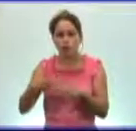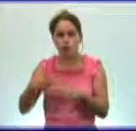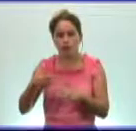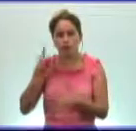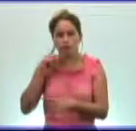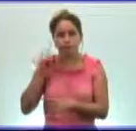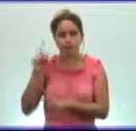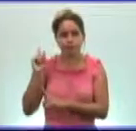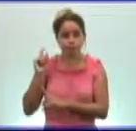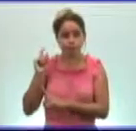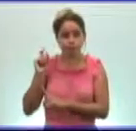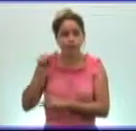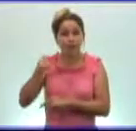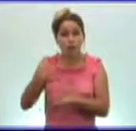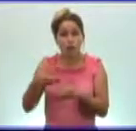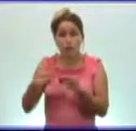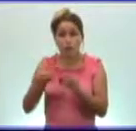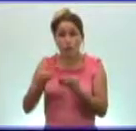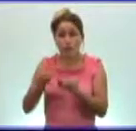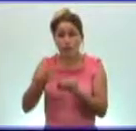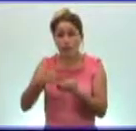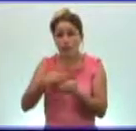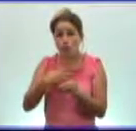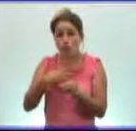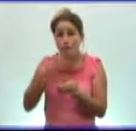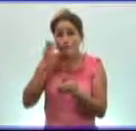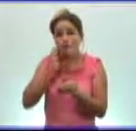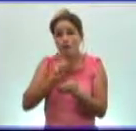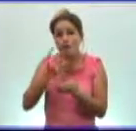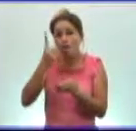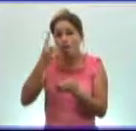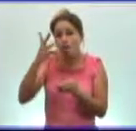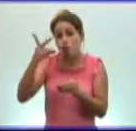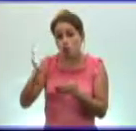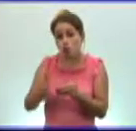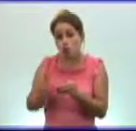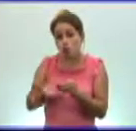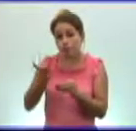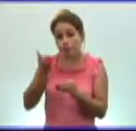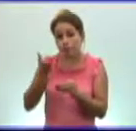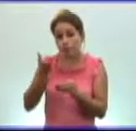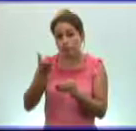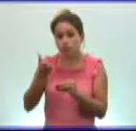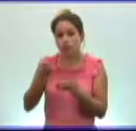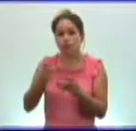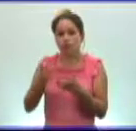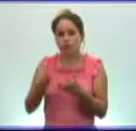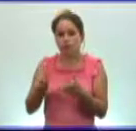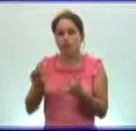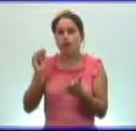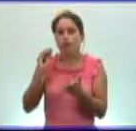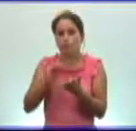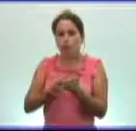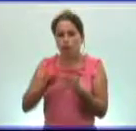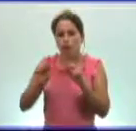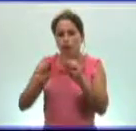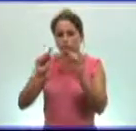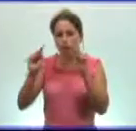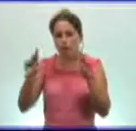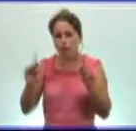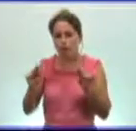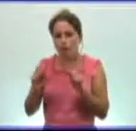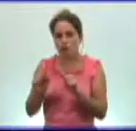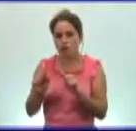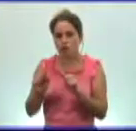metálico tuviera más de un número de oxidación, tendríamos que justificar este número de oxidación con un número romano entre